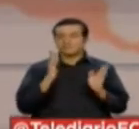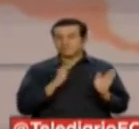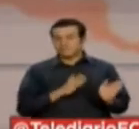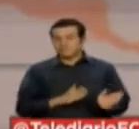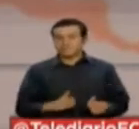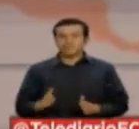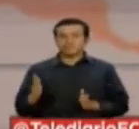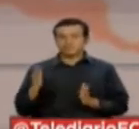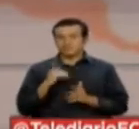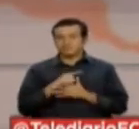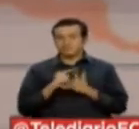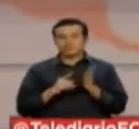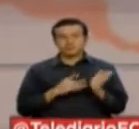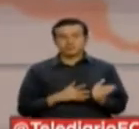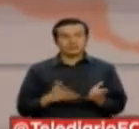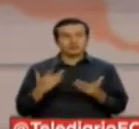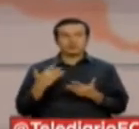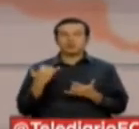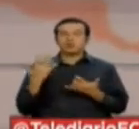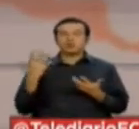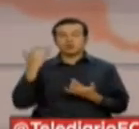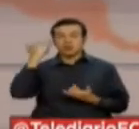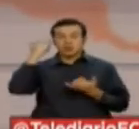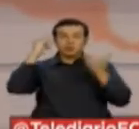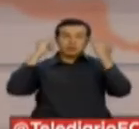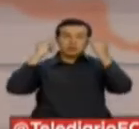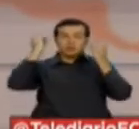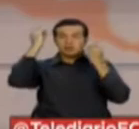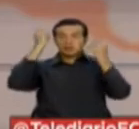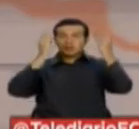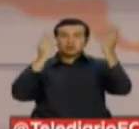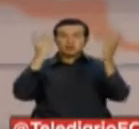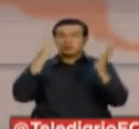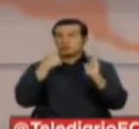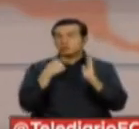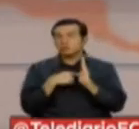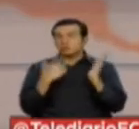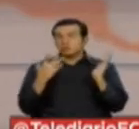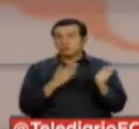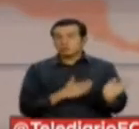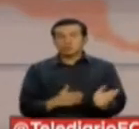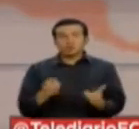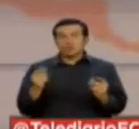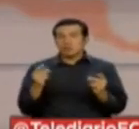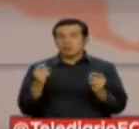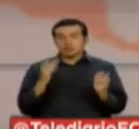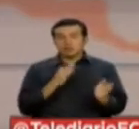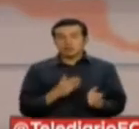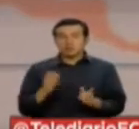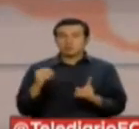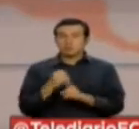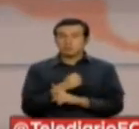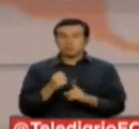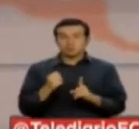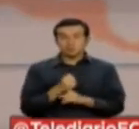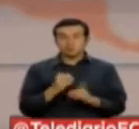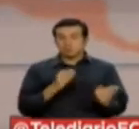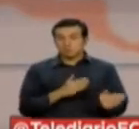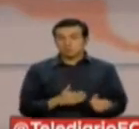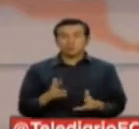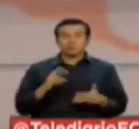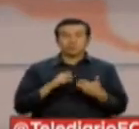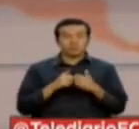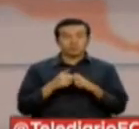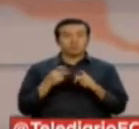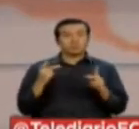lo que se busca hacer. Entonces, esto trae innovaciones que incluye también, por ejemplo, la detección muy temprana de la violencia, que es un problema